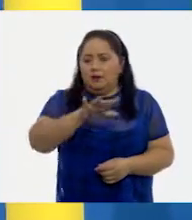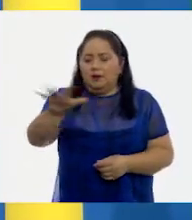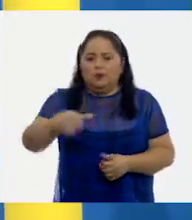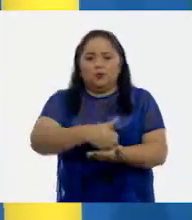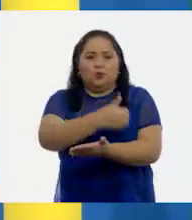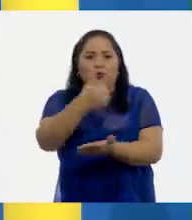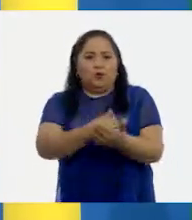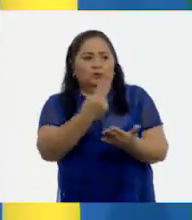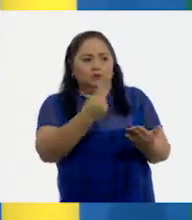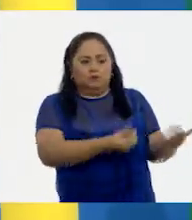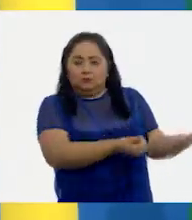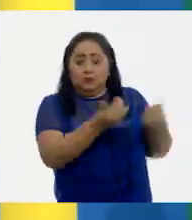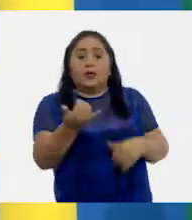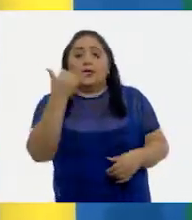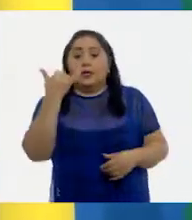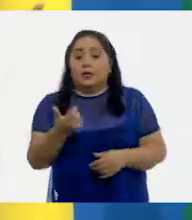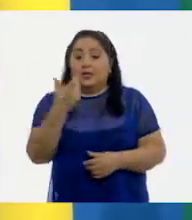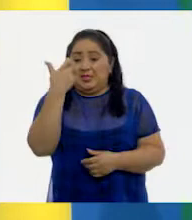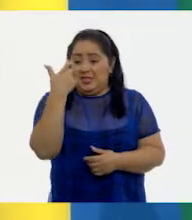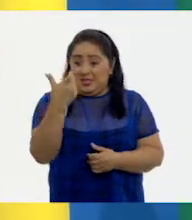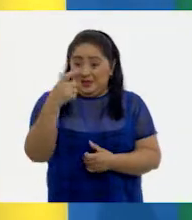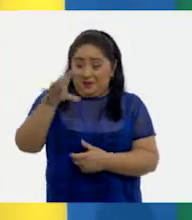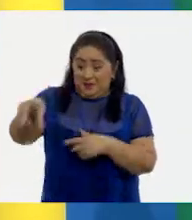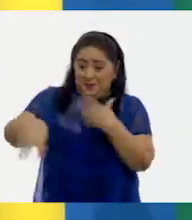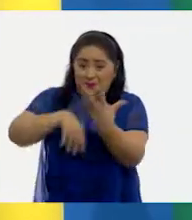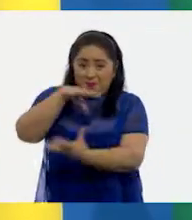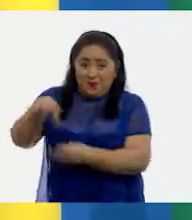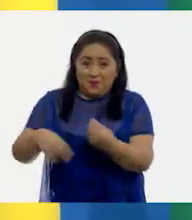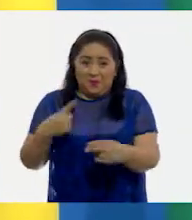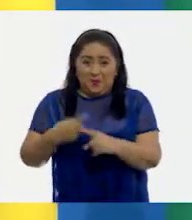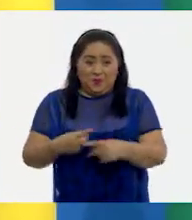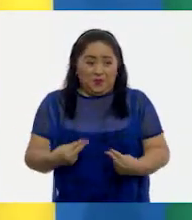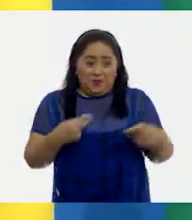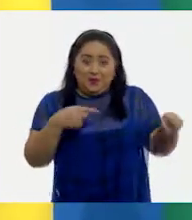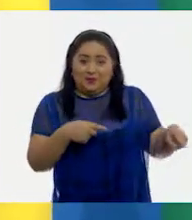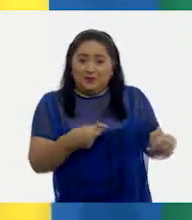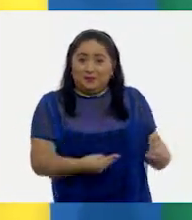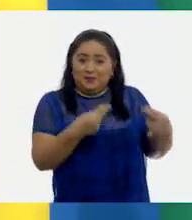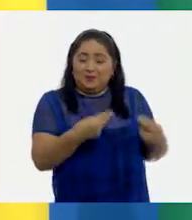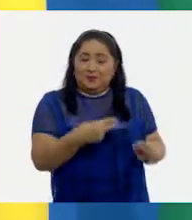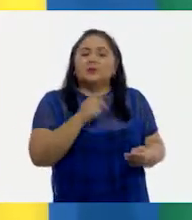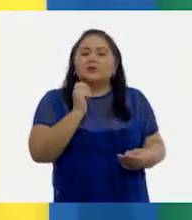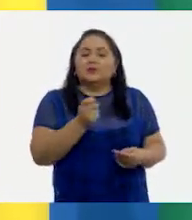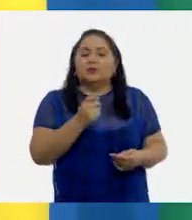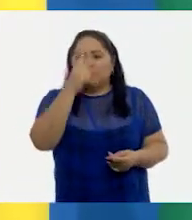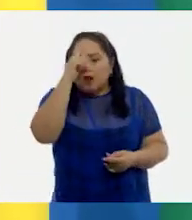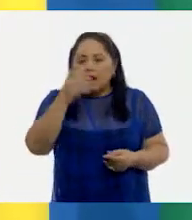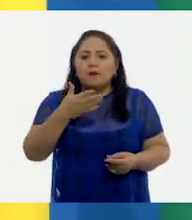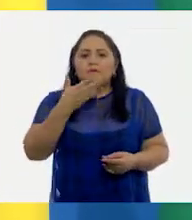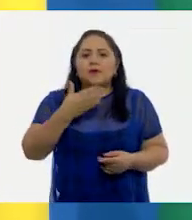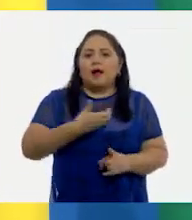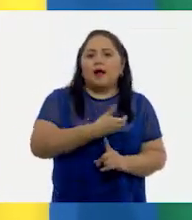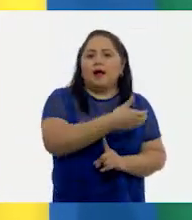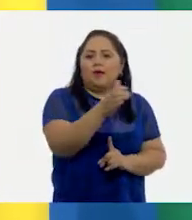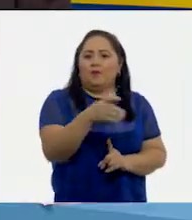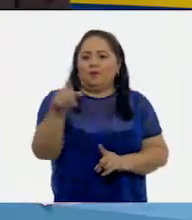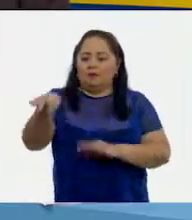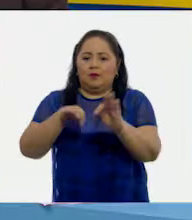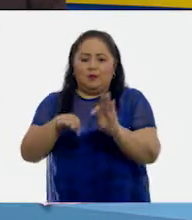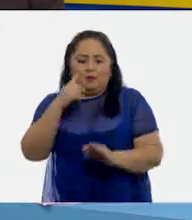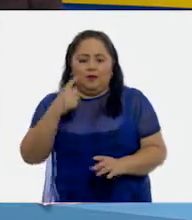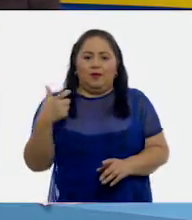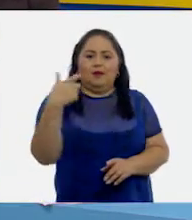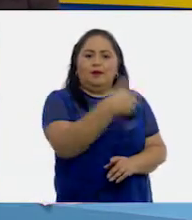urbanas. En tanto que el dinero que se genera por la venta de esos productos propicia el desarrollo del campo.